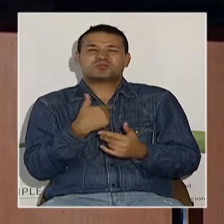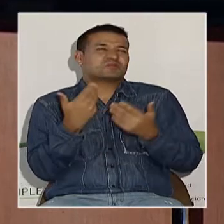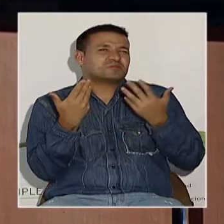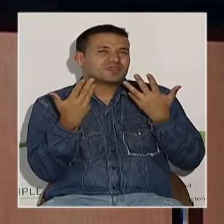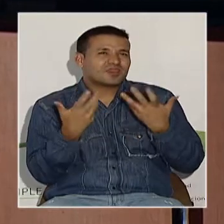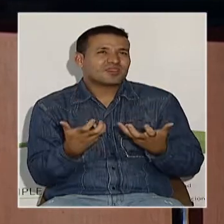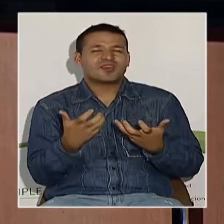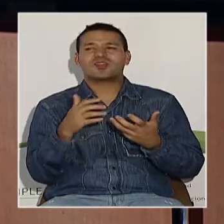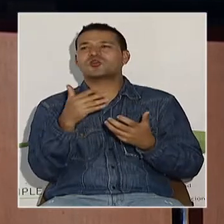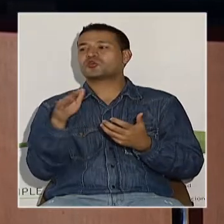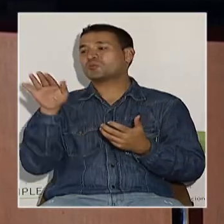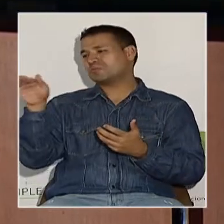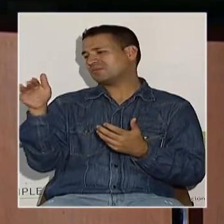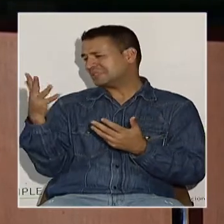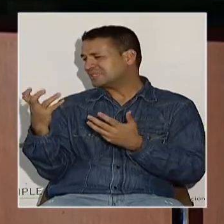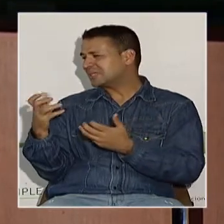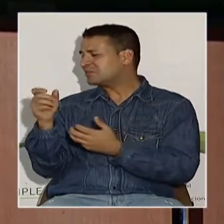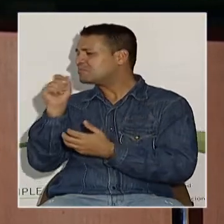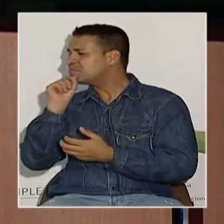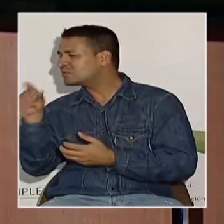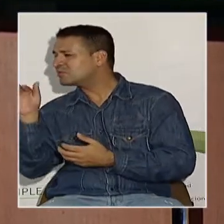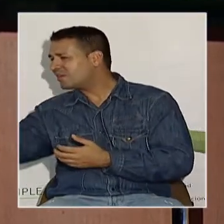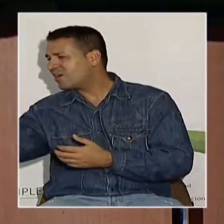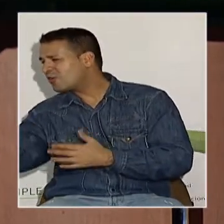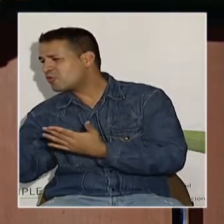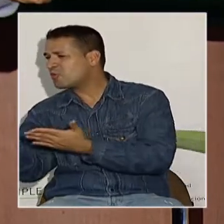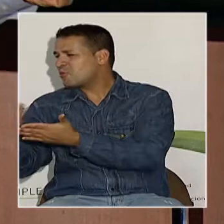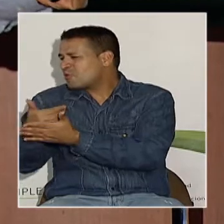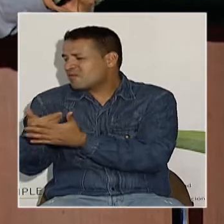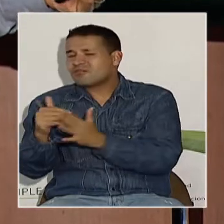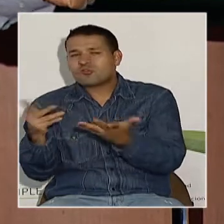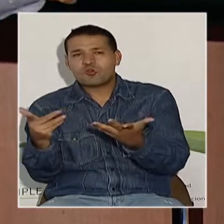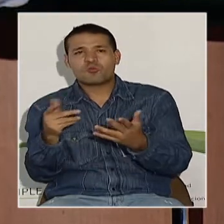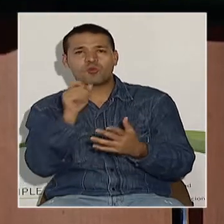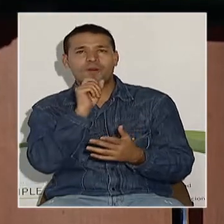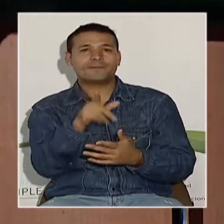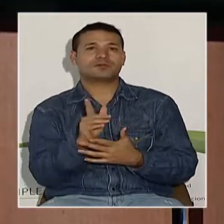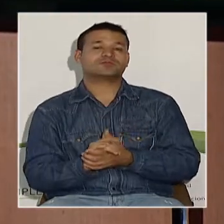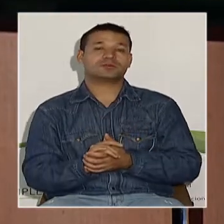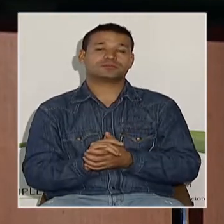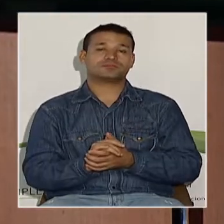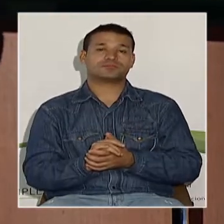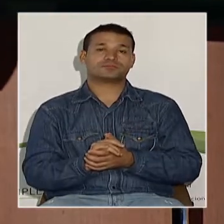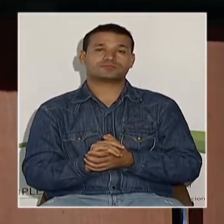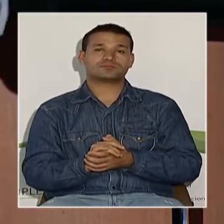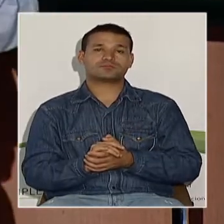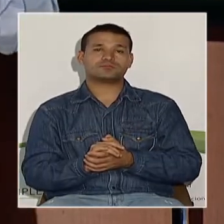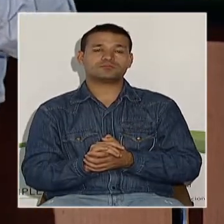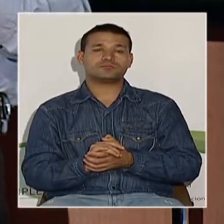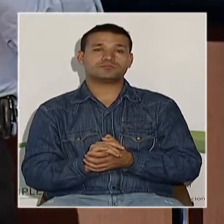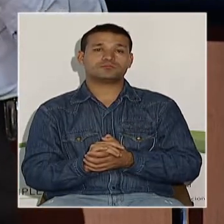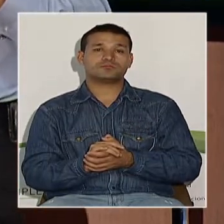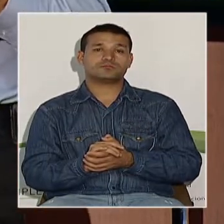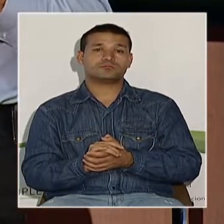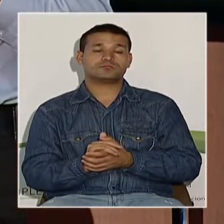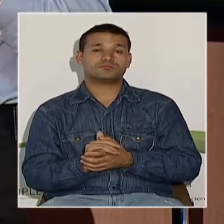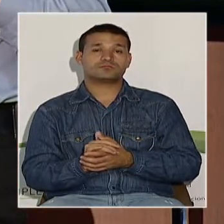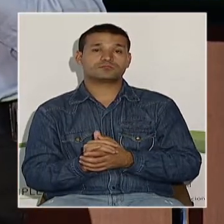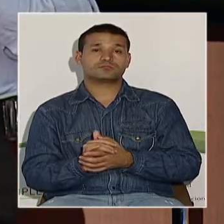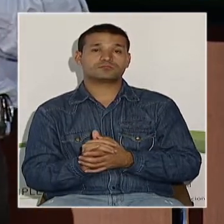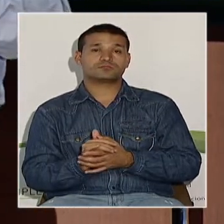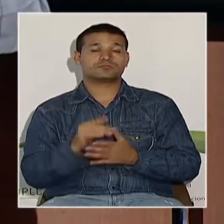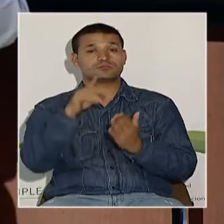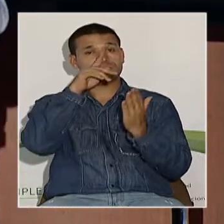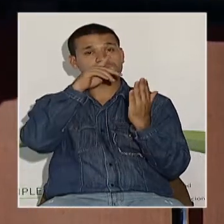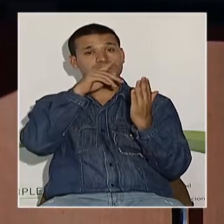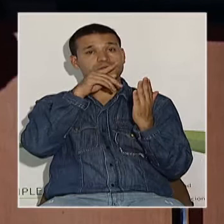voy a preguntar al otro lo que quiero, lo que siento y lo que temo. Aunado a esto que quiso pintar, y creo que pintó